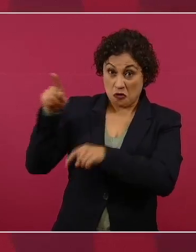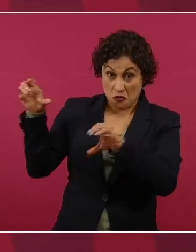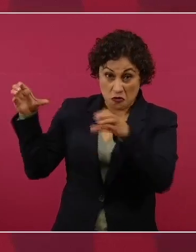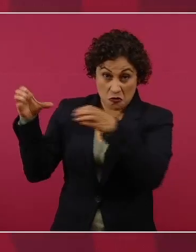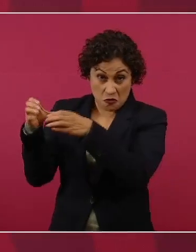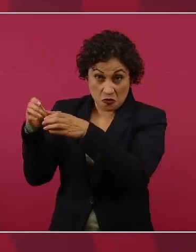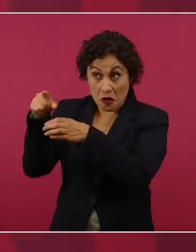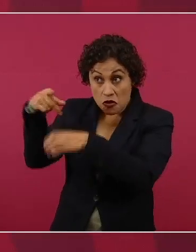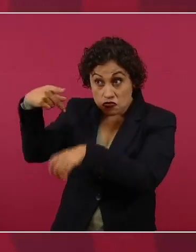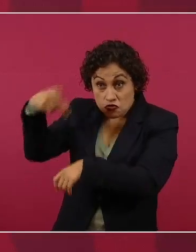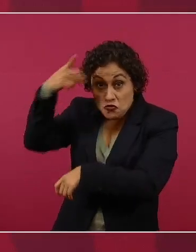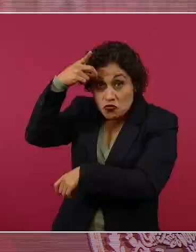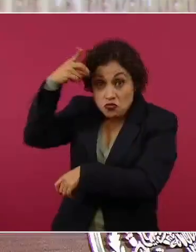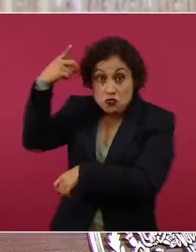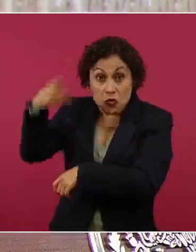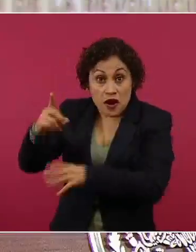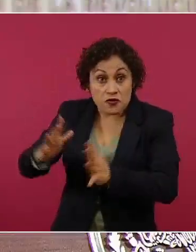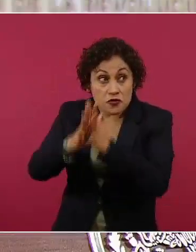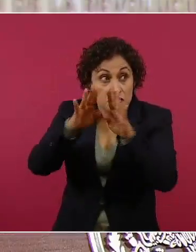Entonces,